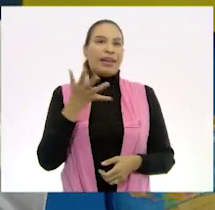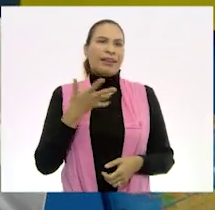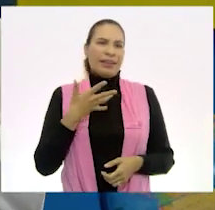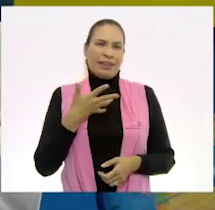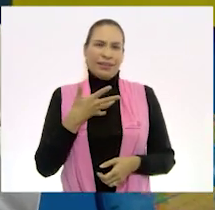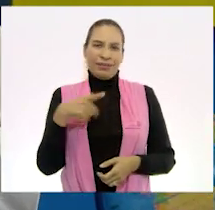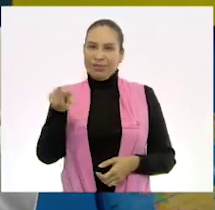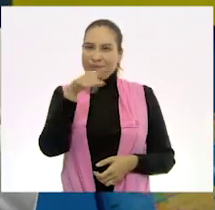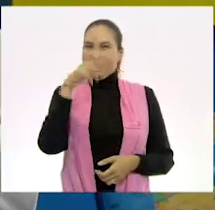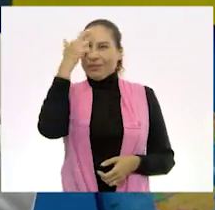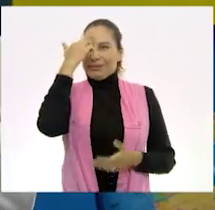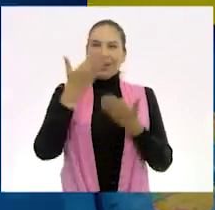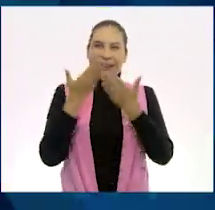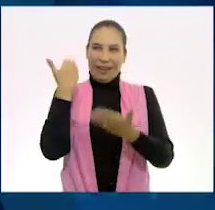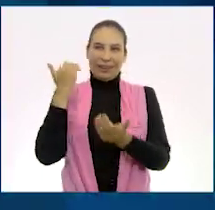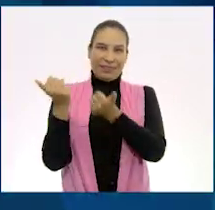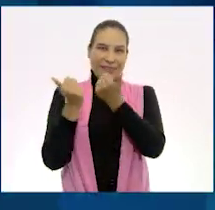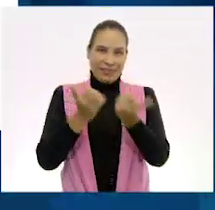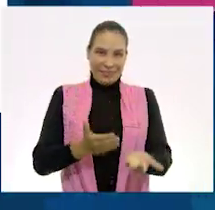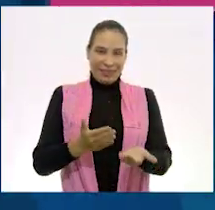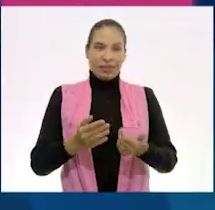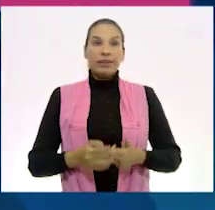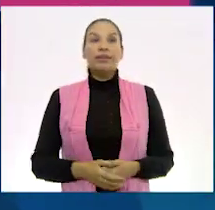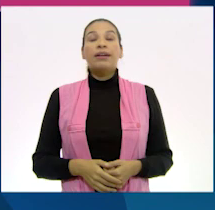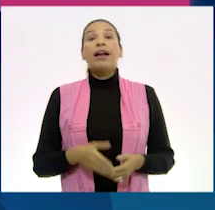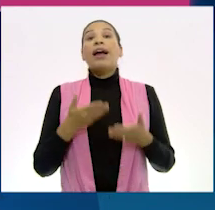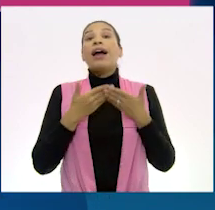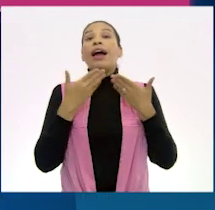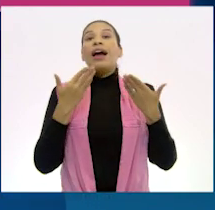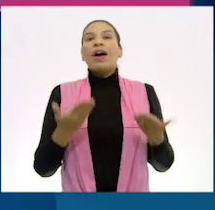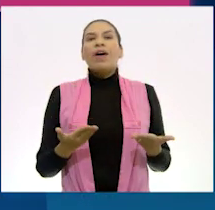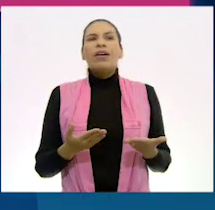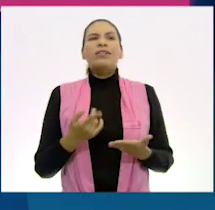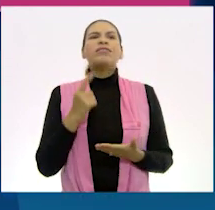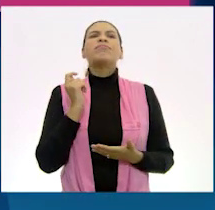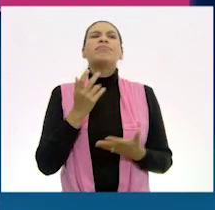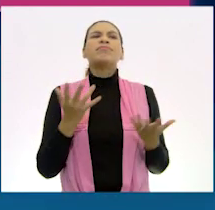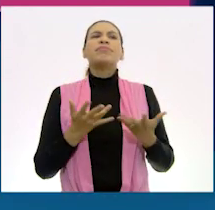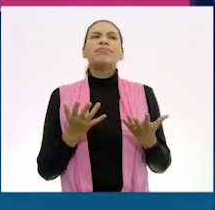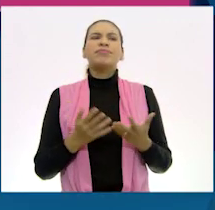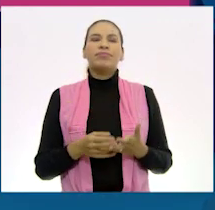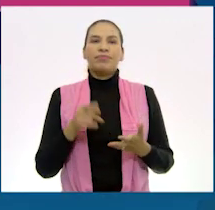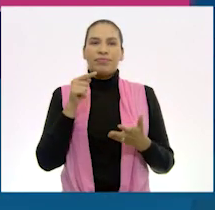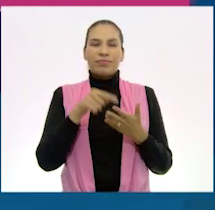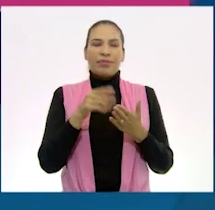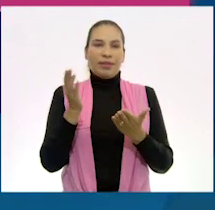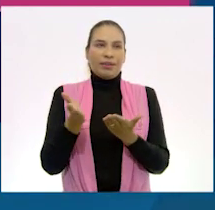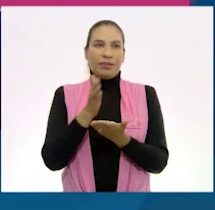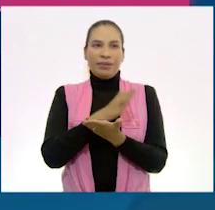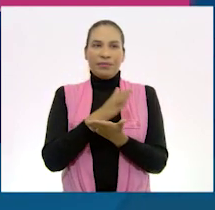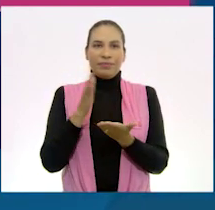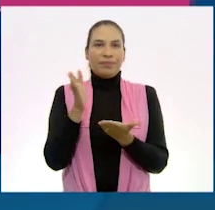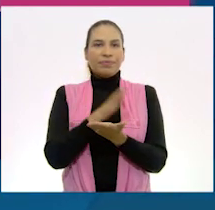a la mano, ¿se acuerdan? Sí. Ahora nos vamos a ir a la página